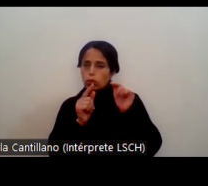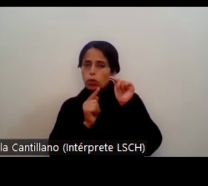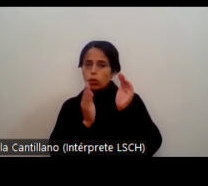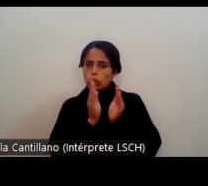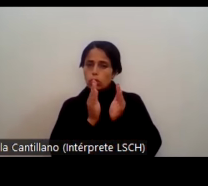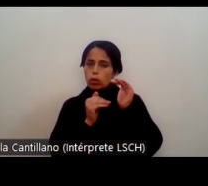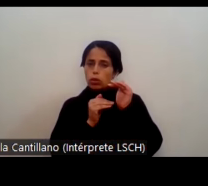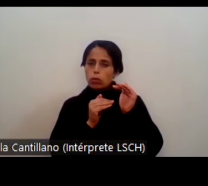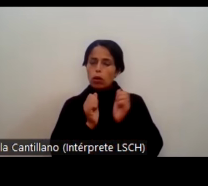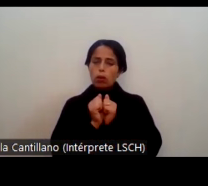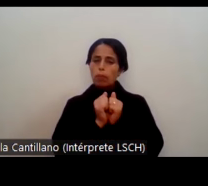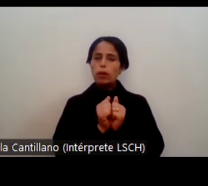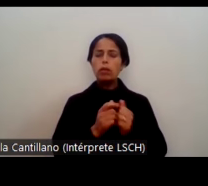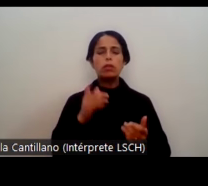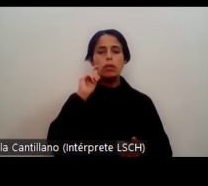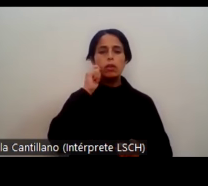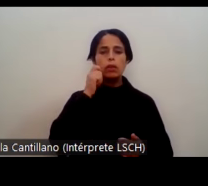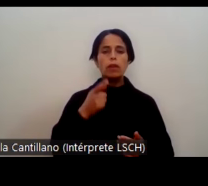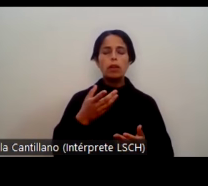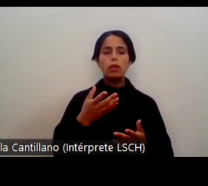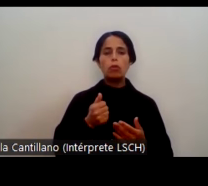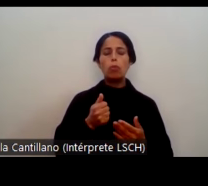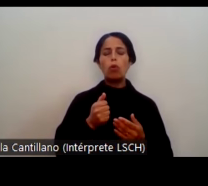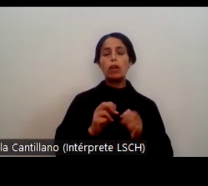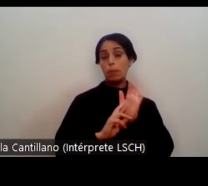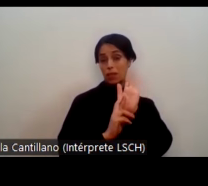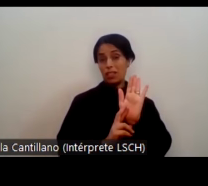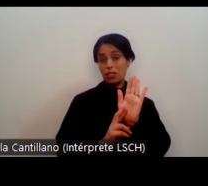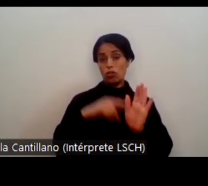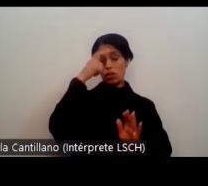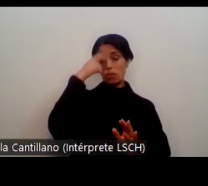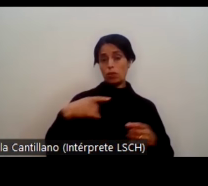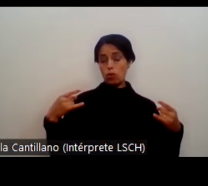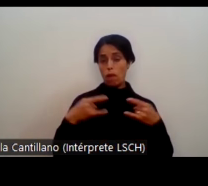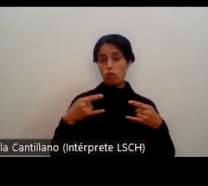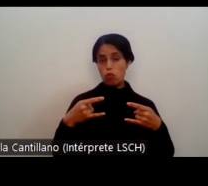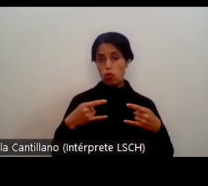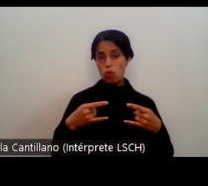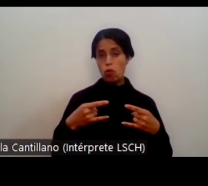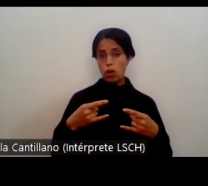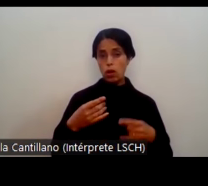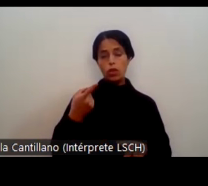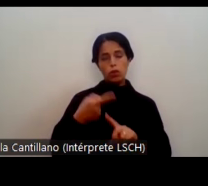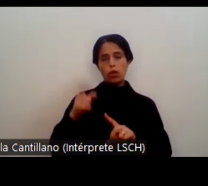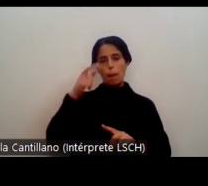que lo acompañan. Es decir, es su alter ego, es el chamán y su otro yo.